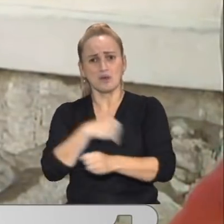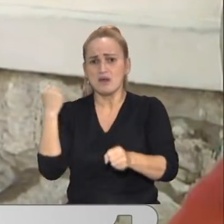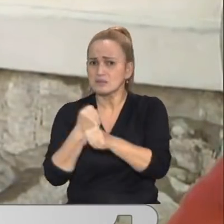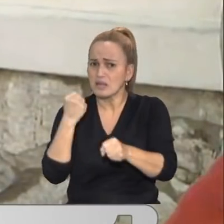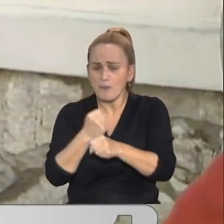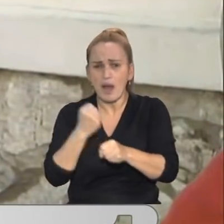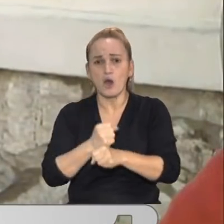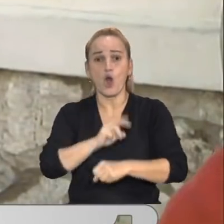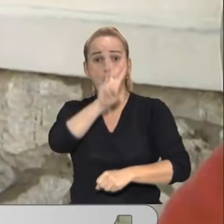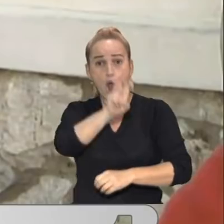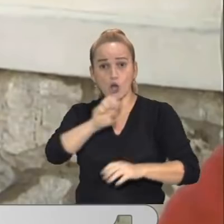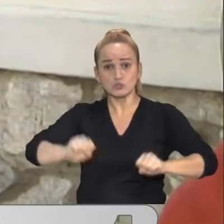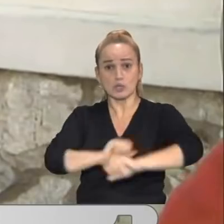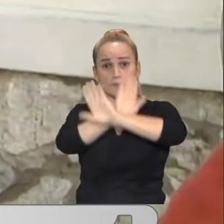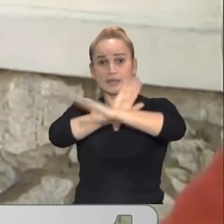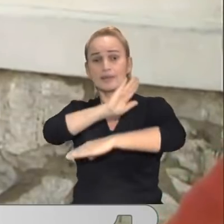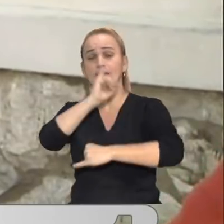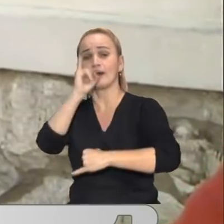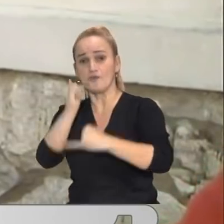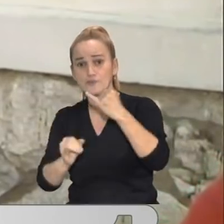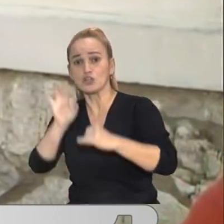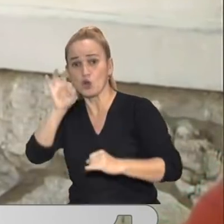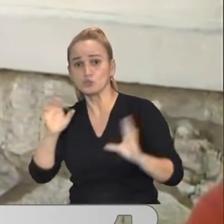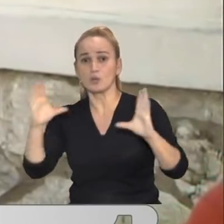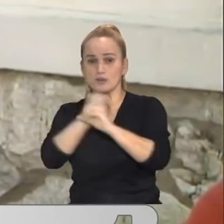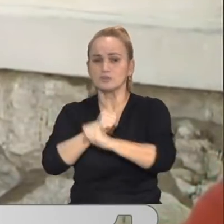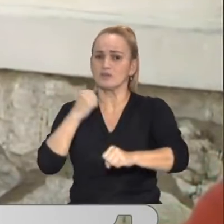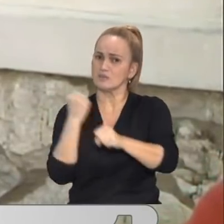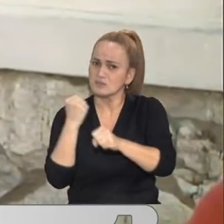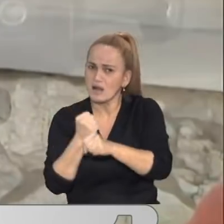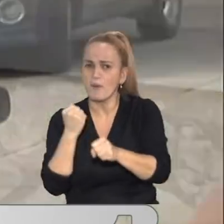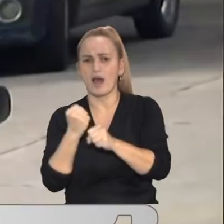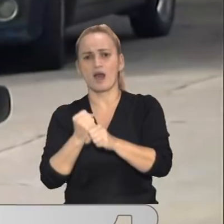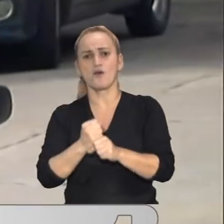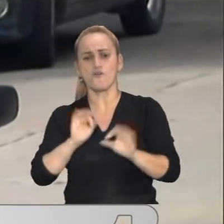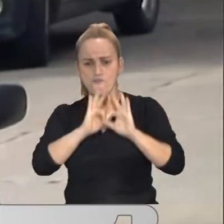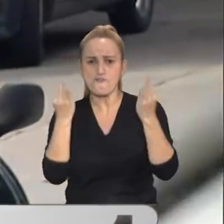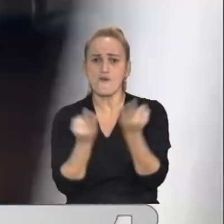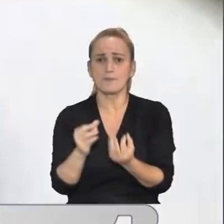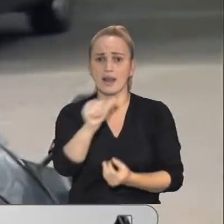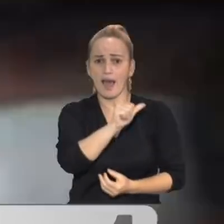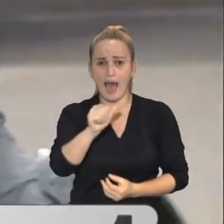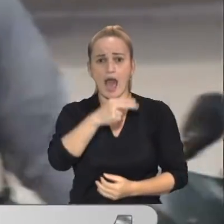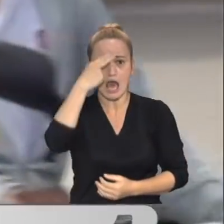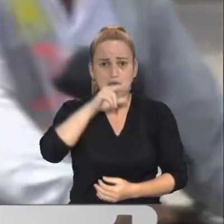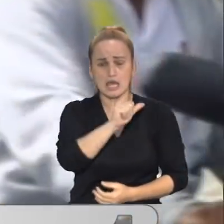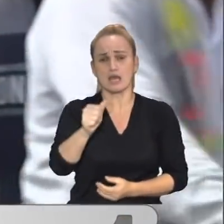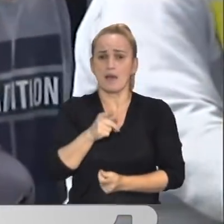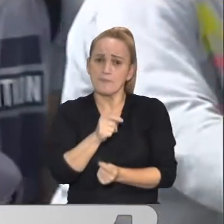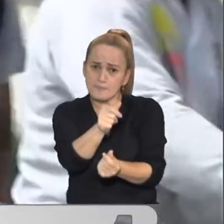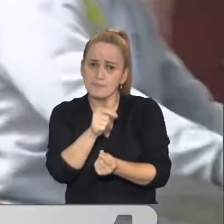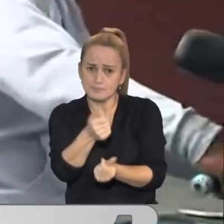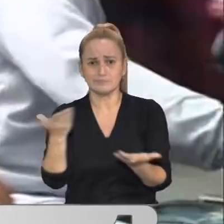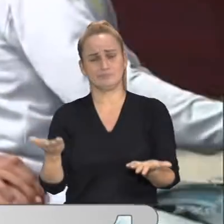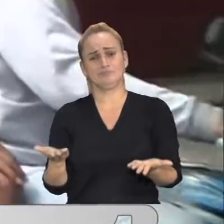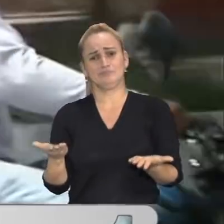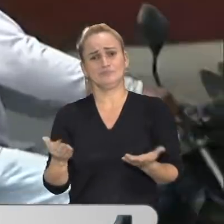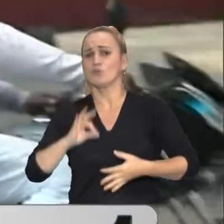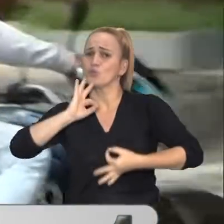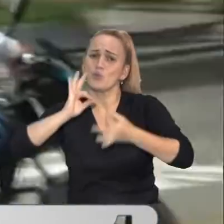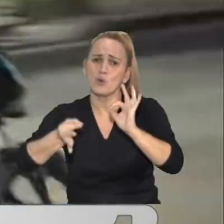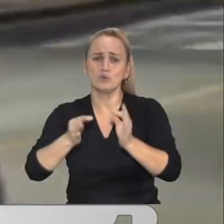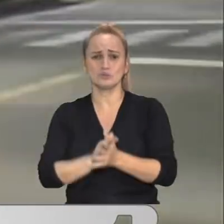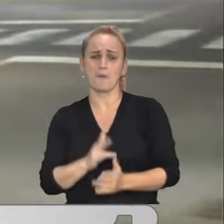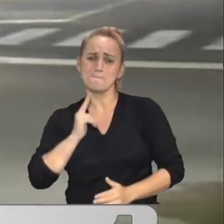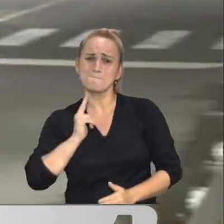de las 8 de la mañana hasta las 8 de la noche a trabajar por su hogar, por sus dos hijas, de las cuales una está enferma. No es justo que le